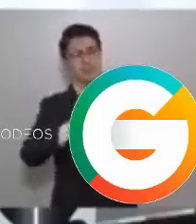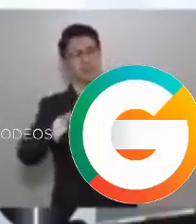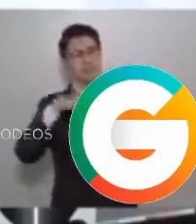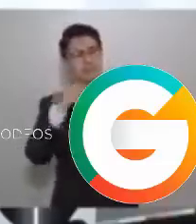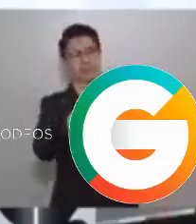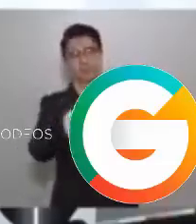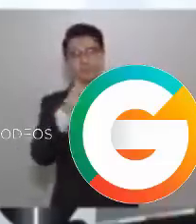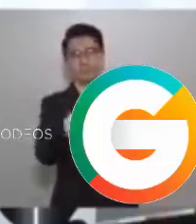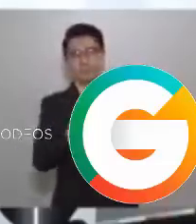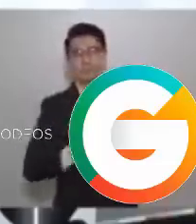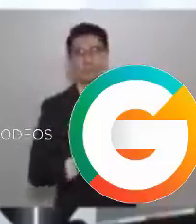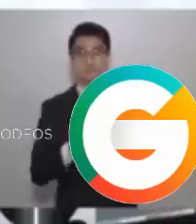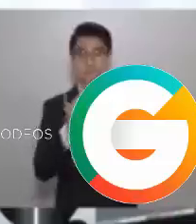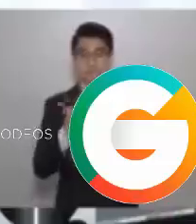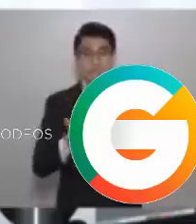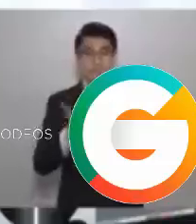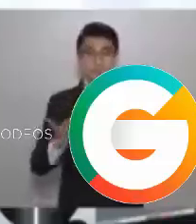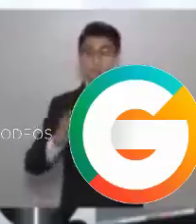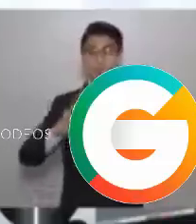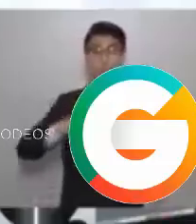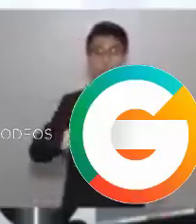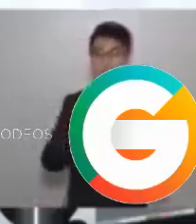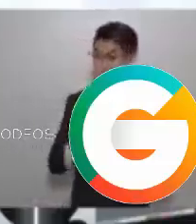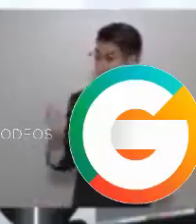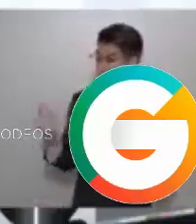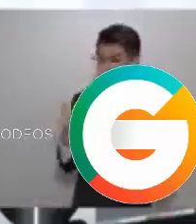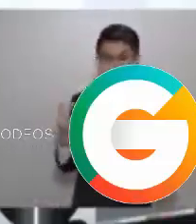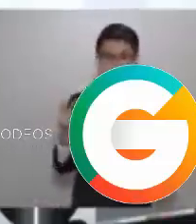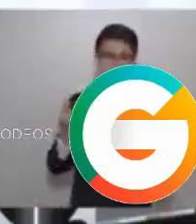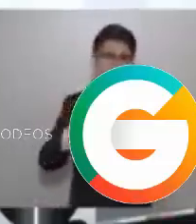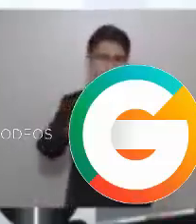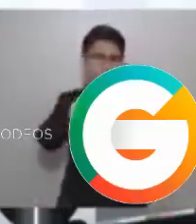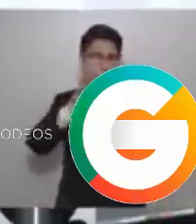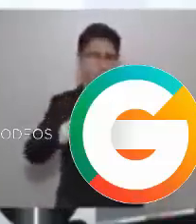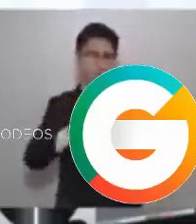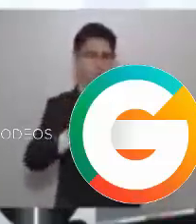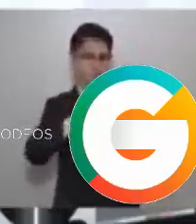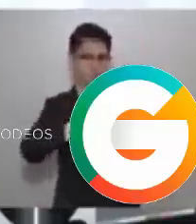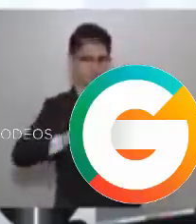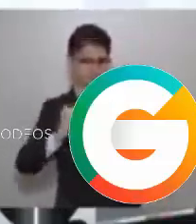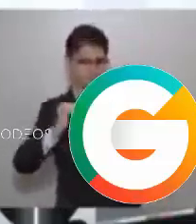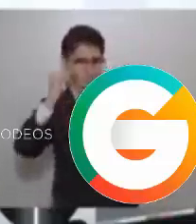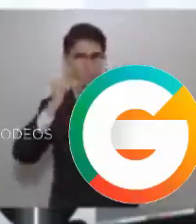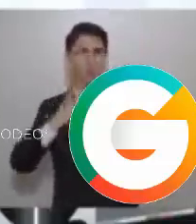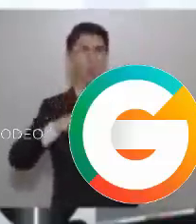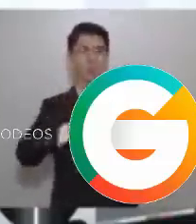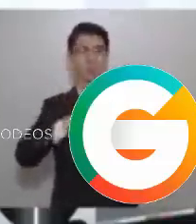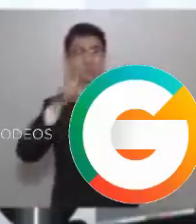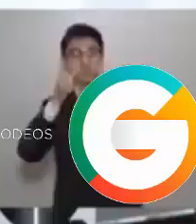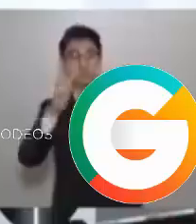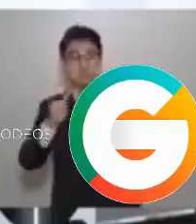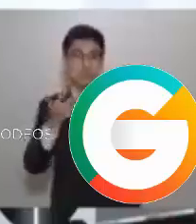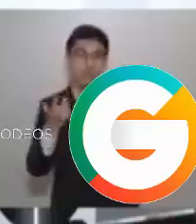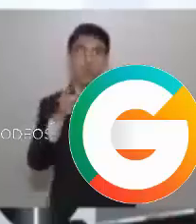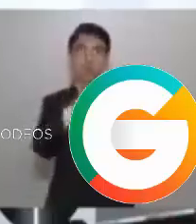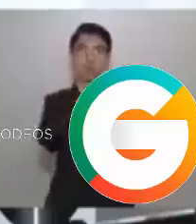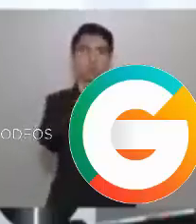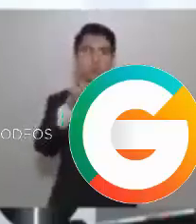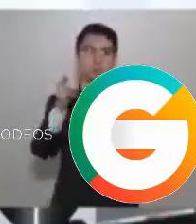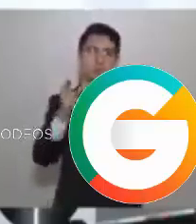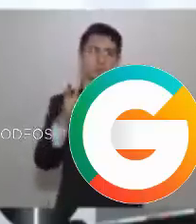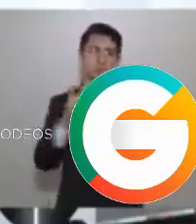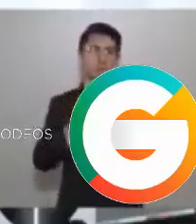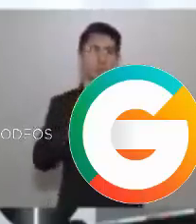sus cuestionamientos para poder proporcionarles la información con la que contamos y que puedan reunir ustedes la misma para